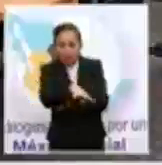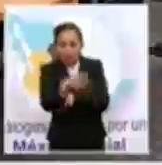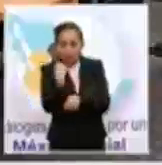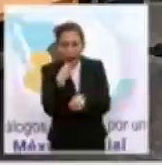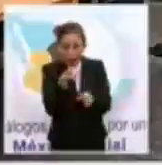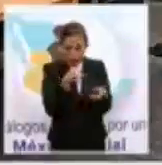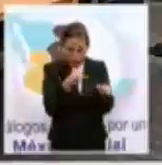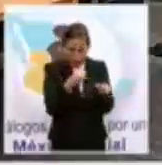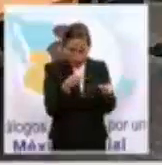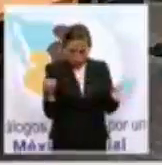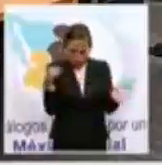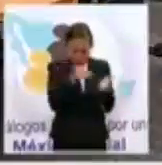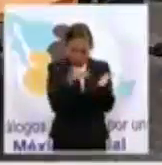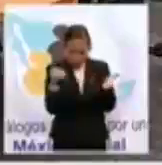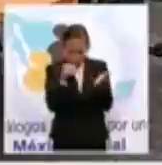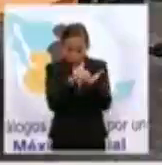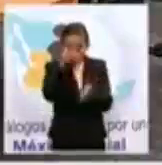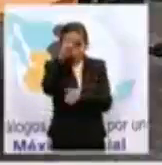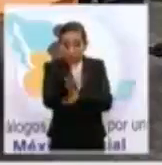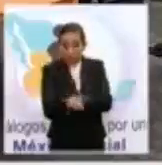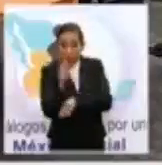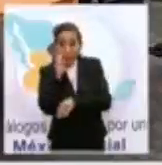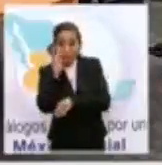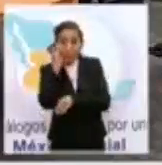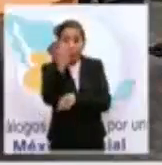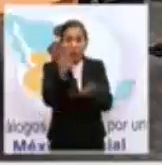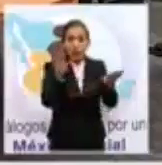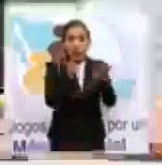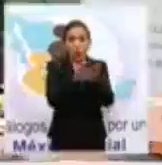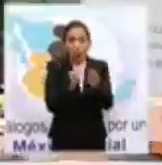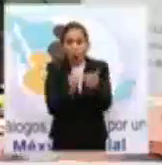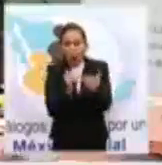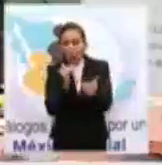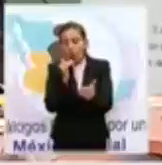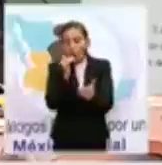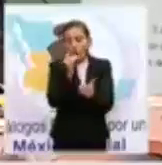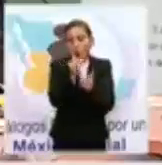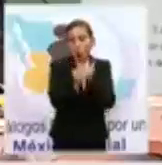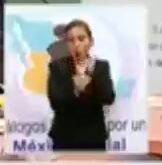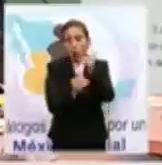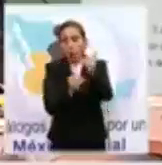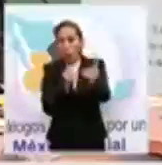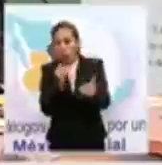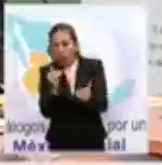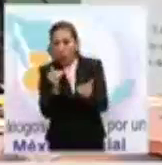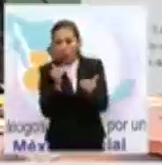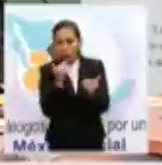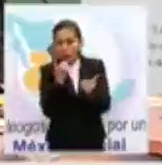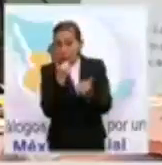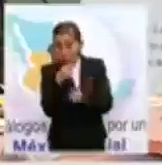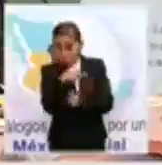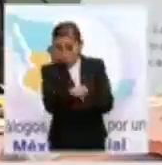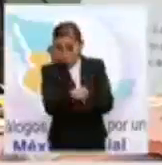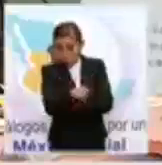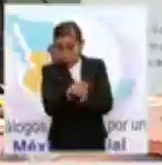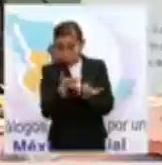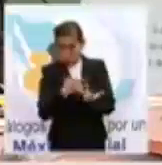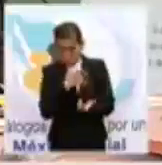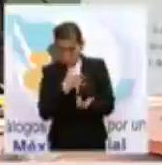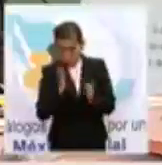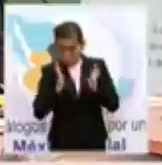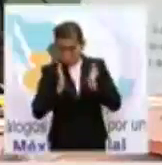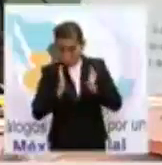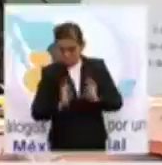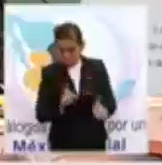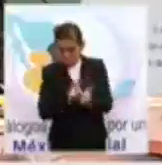ir viendo de veras cómo va avanzando el disfrute de los derechos de